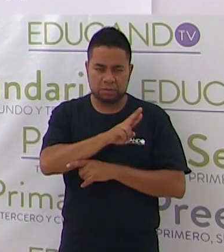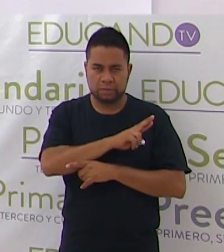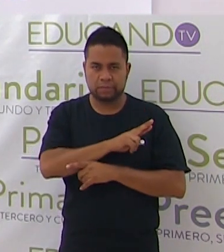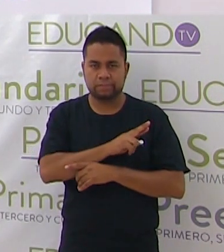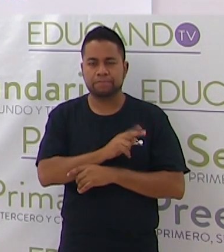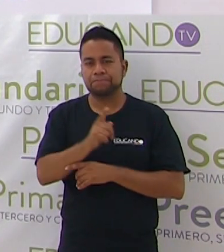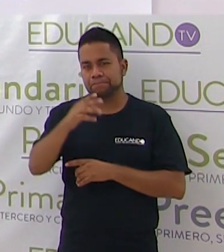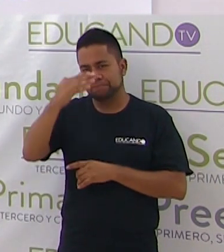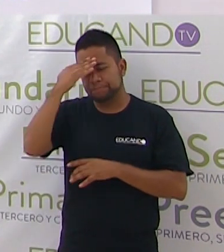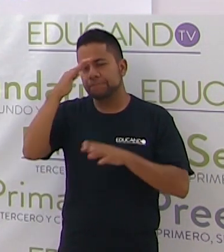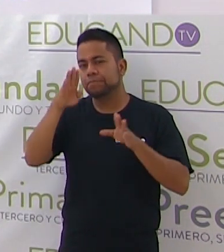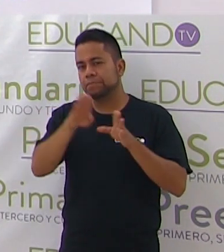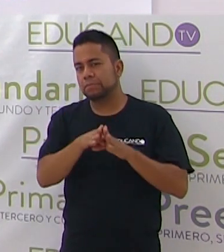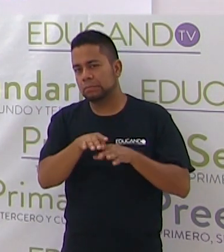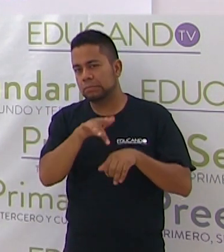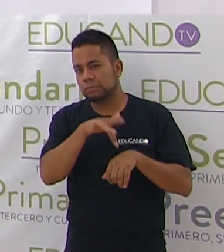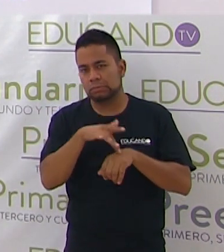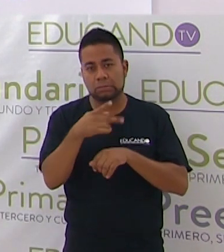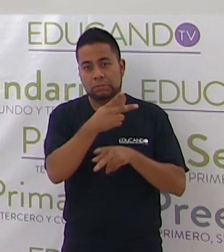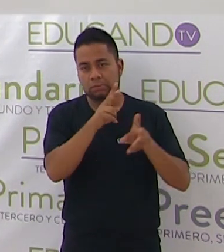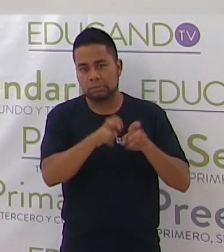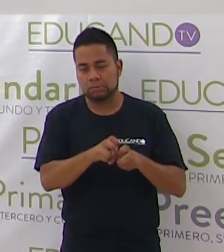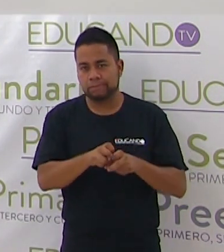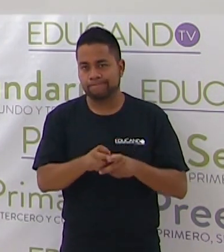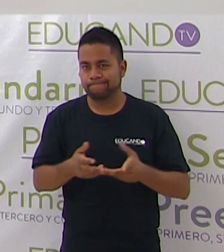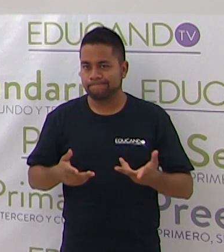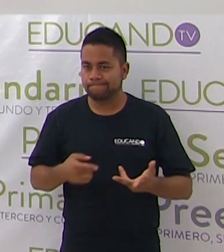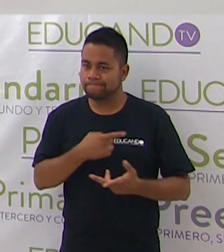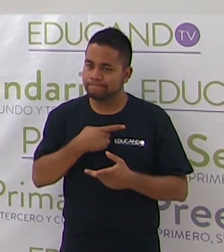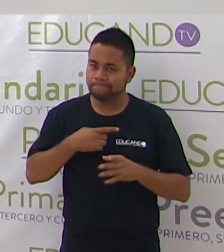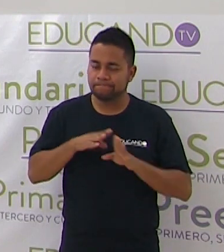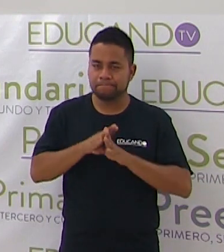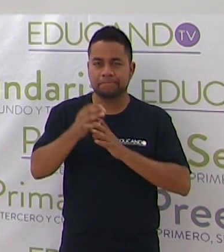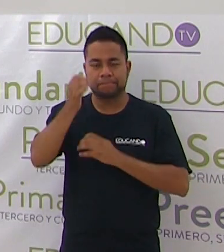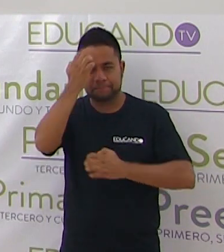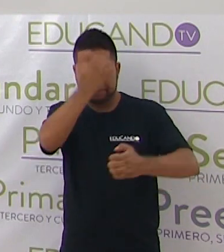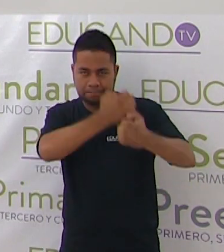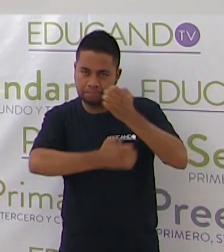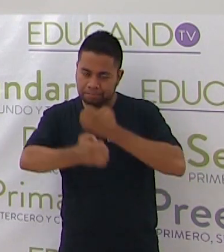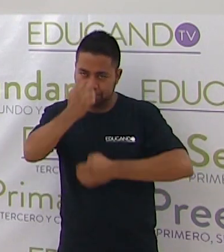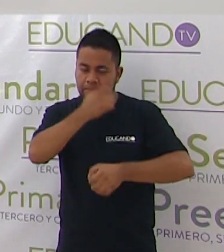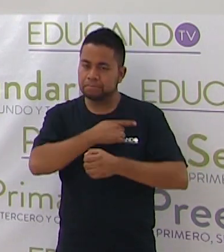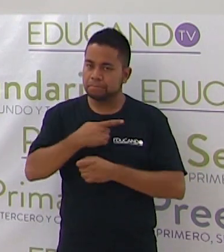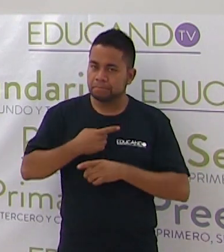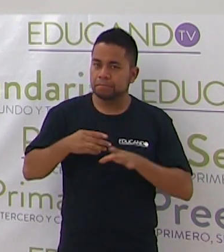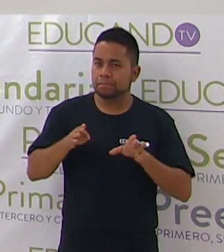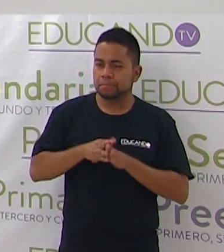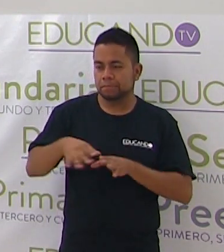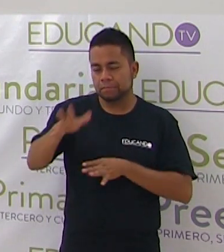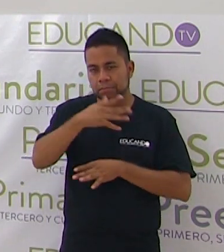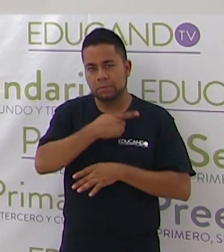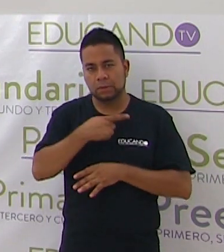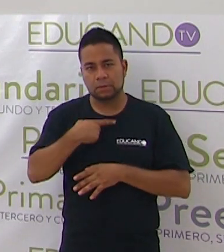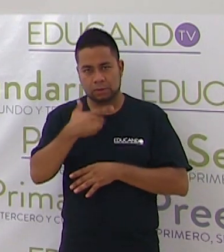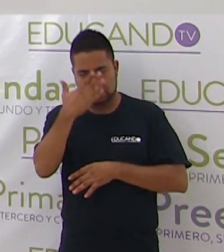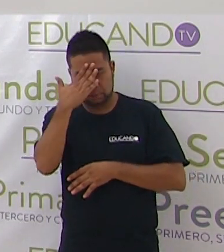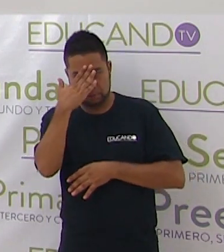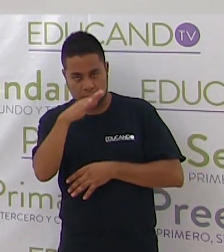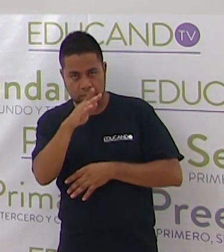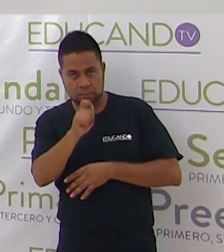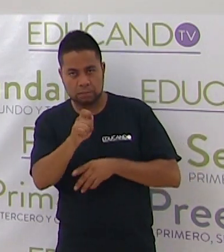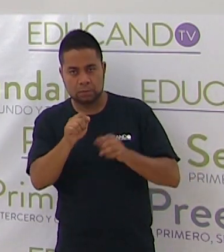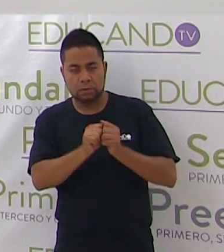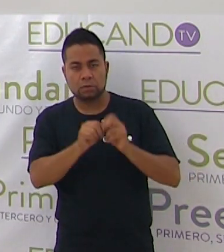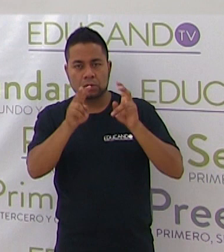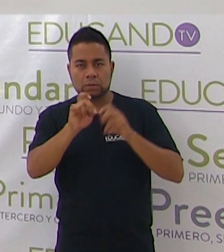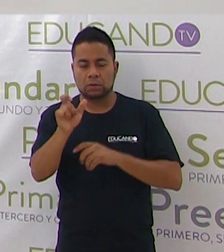¿cómo no vamos a tocar este tema? Y cómo no tenemos que reflexionar y cómo no tenemos que tener conciencia de este tema